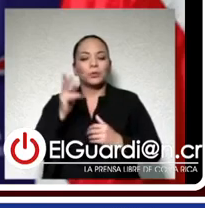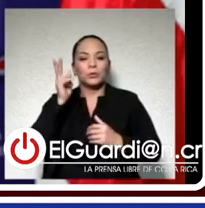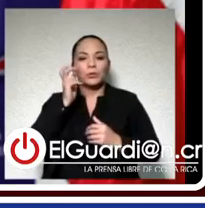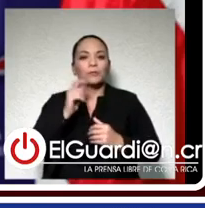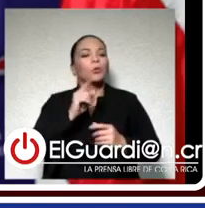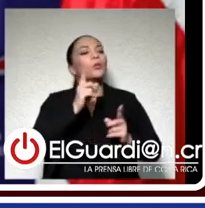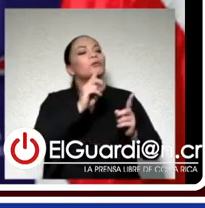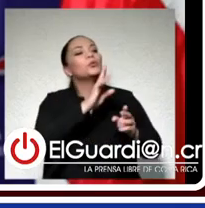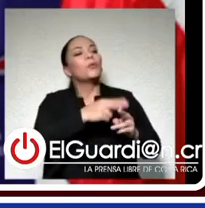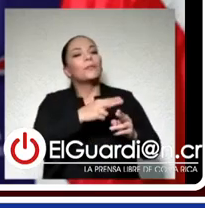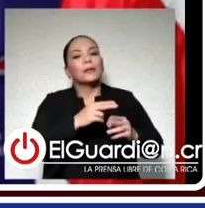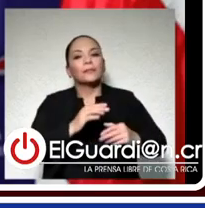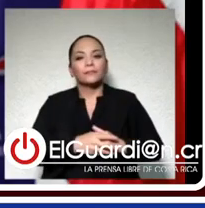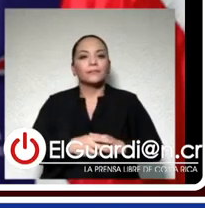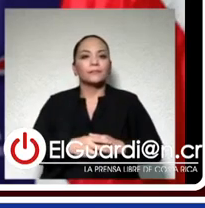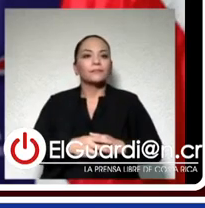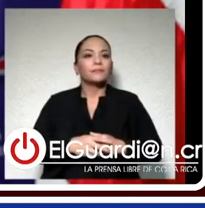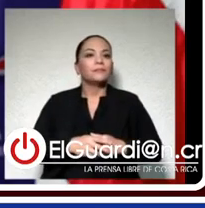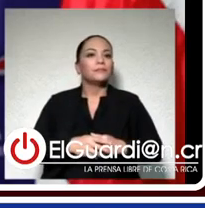¿cuál es su nombre?